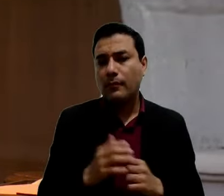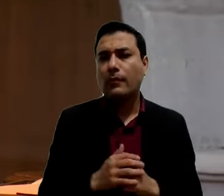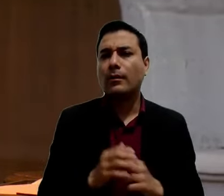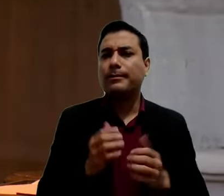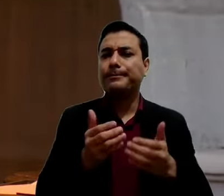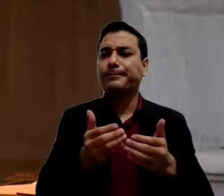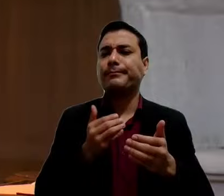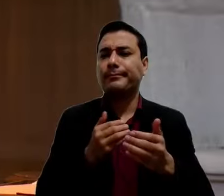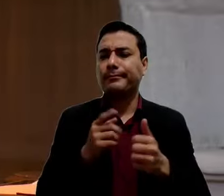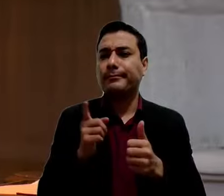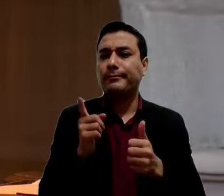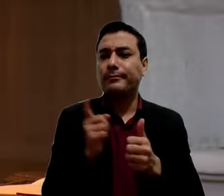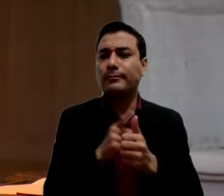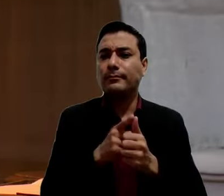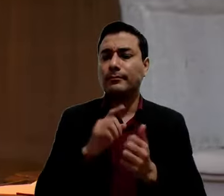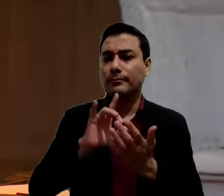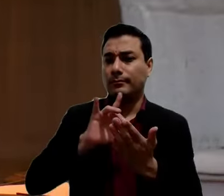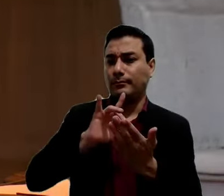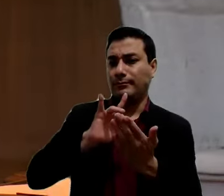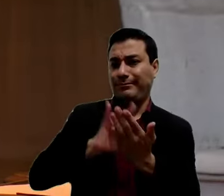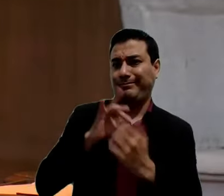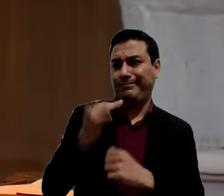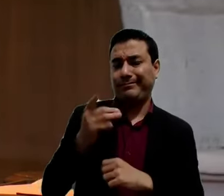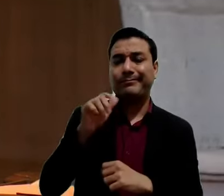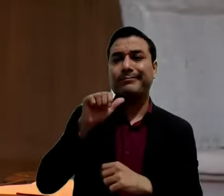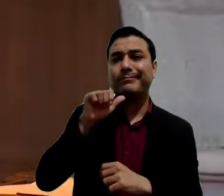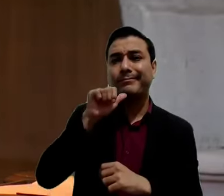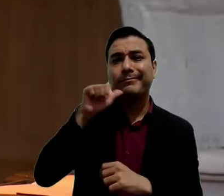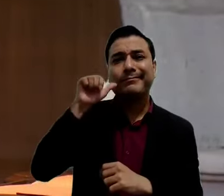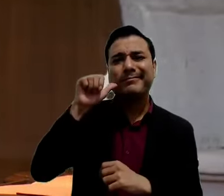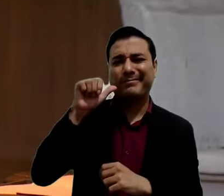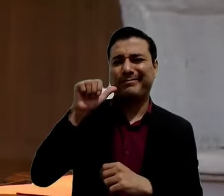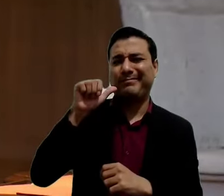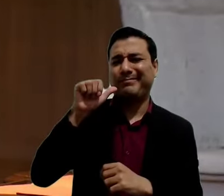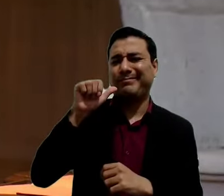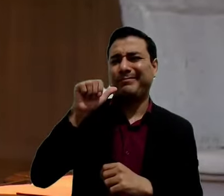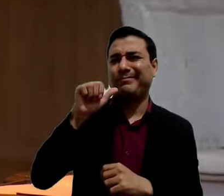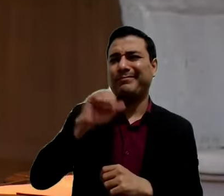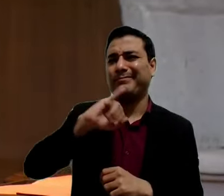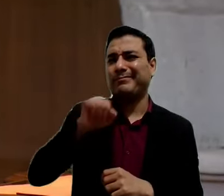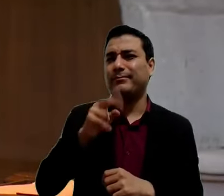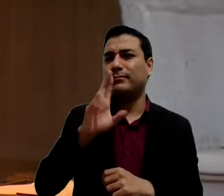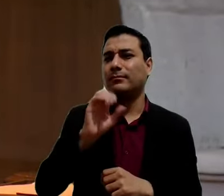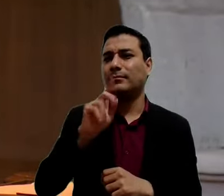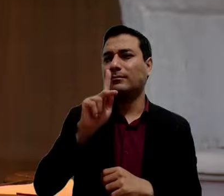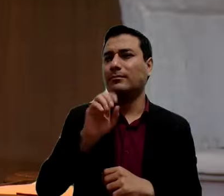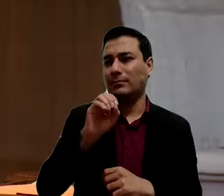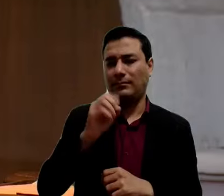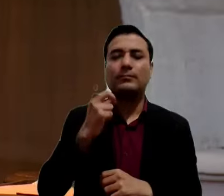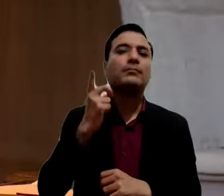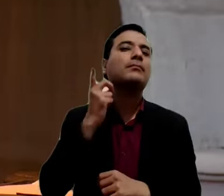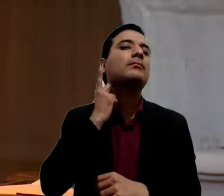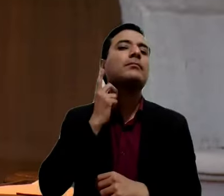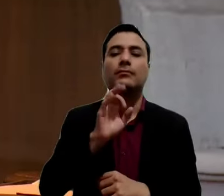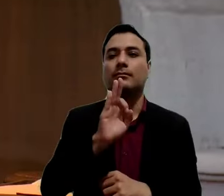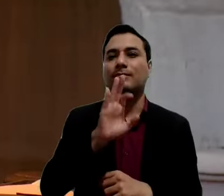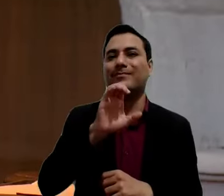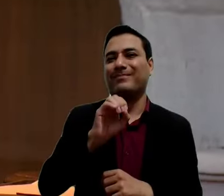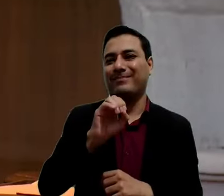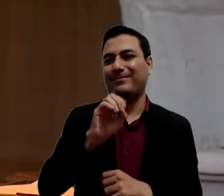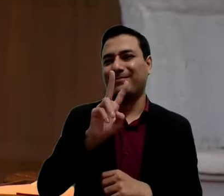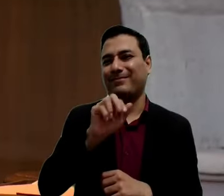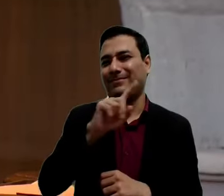agradezco la llamada que me realizó el día de ayer el presidente de la junta de coordinación política el diputado Francisco